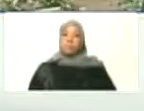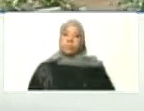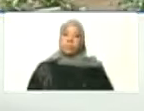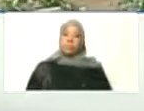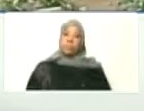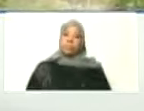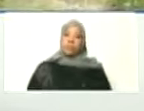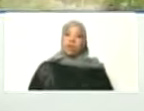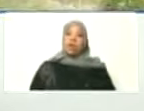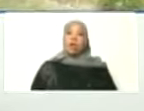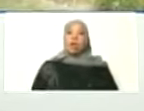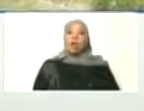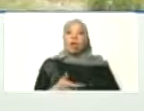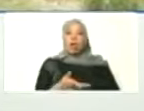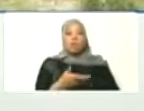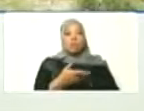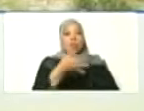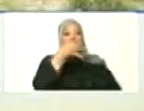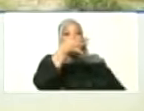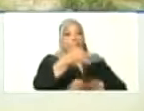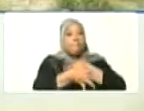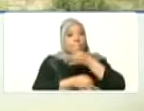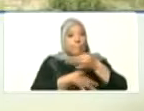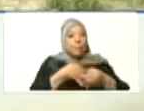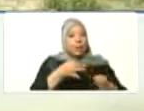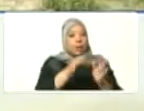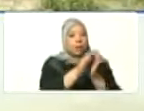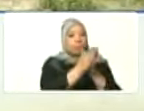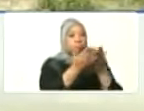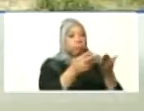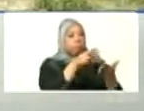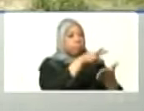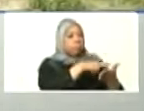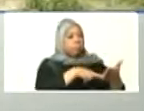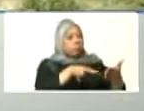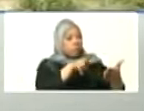Un método. Bien claro, lenguaje claro, directo,